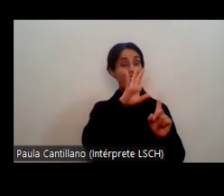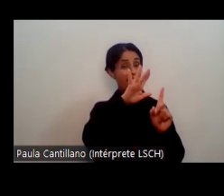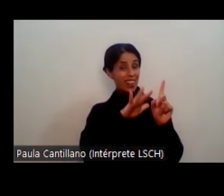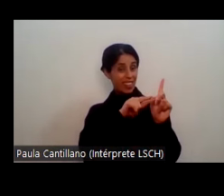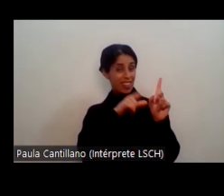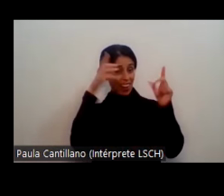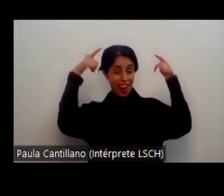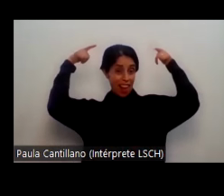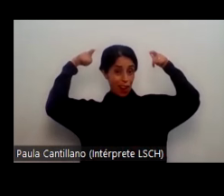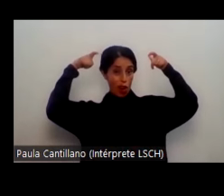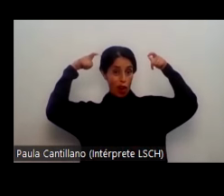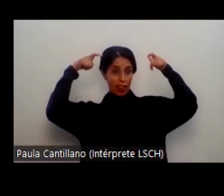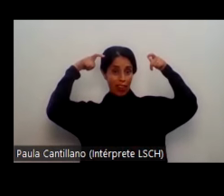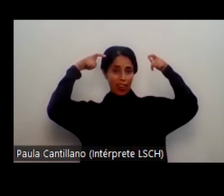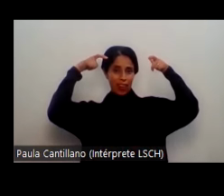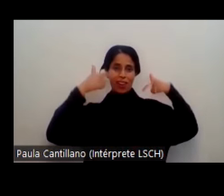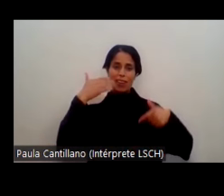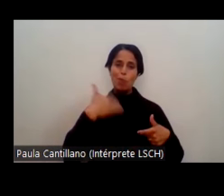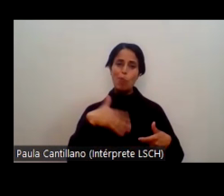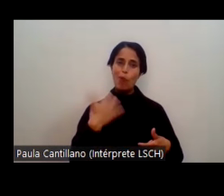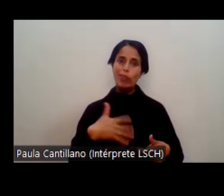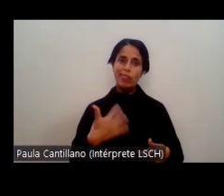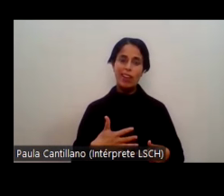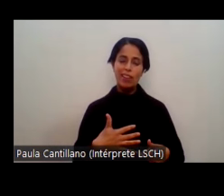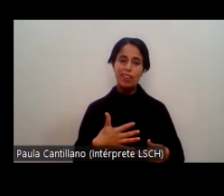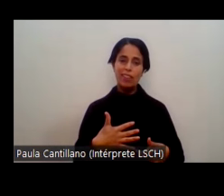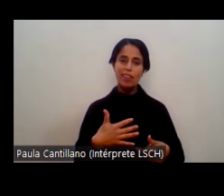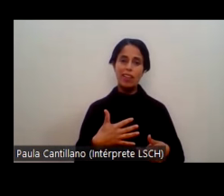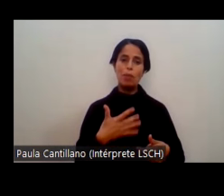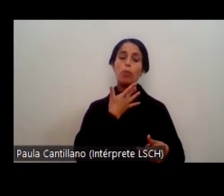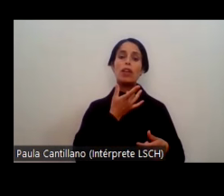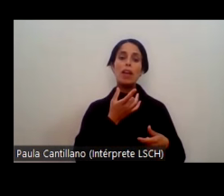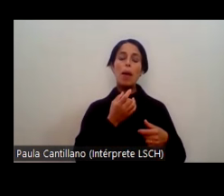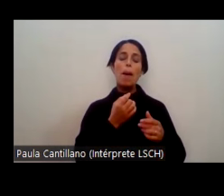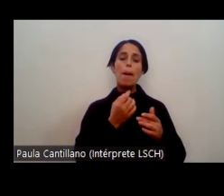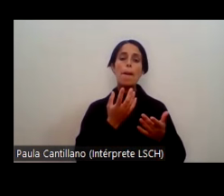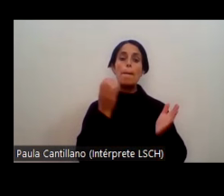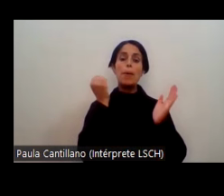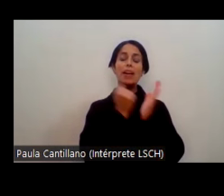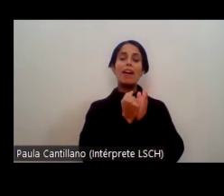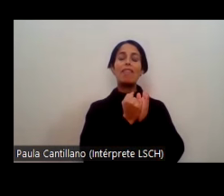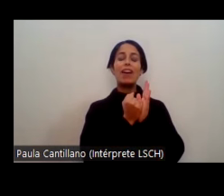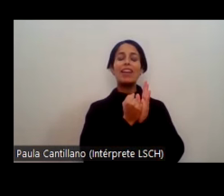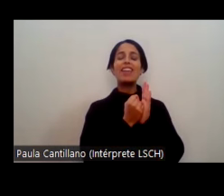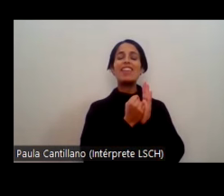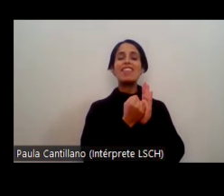gorro es muy importante desde el punto de vista de fijar, marcar, establecer la identidad